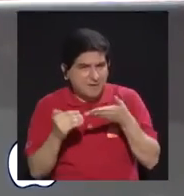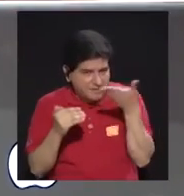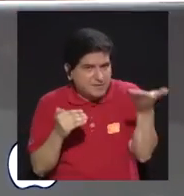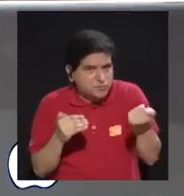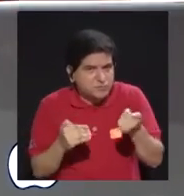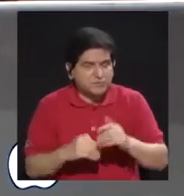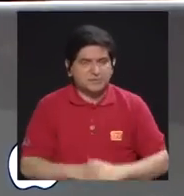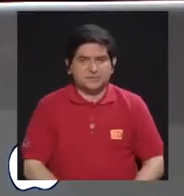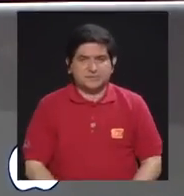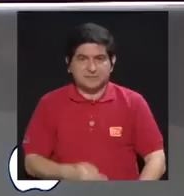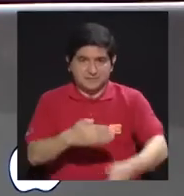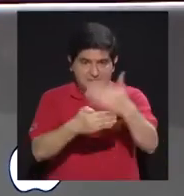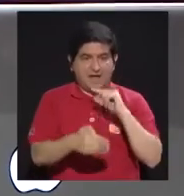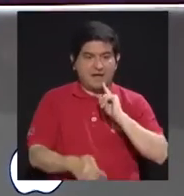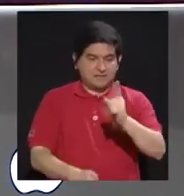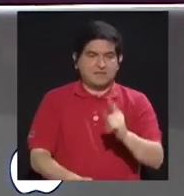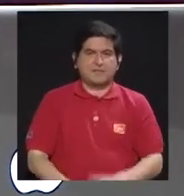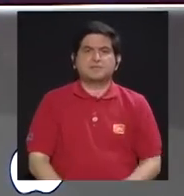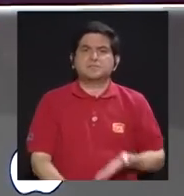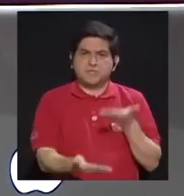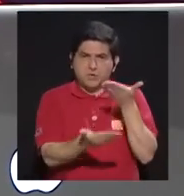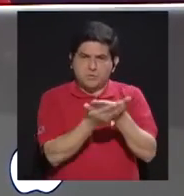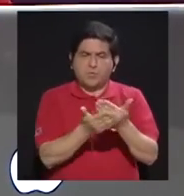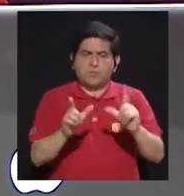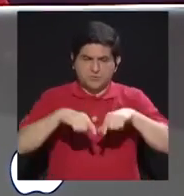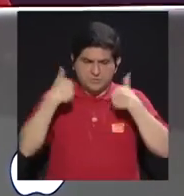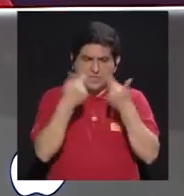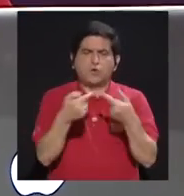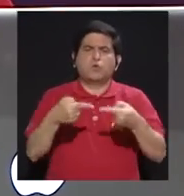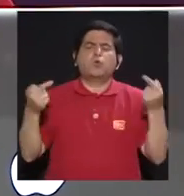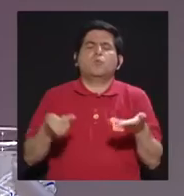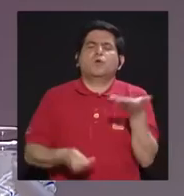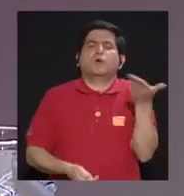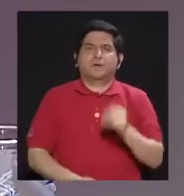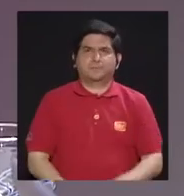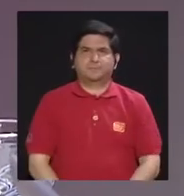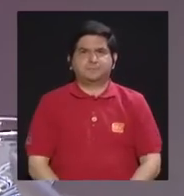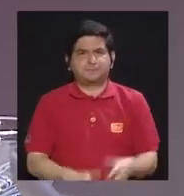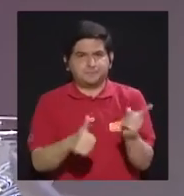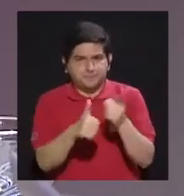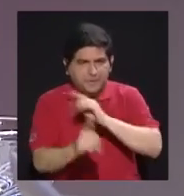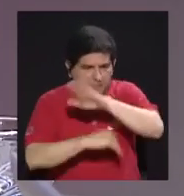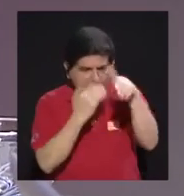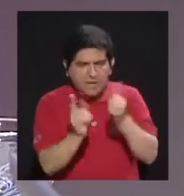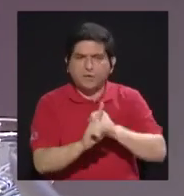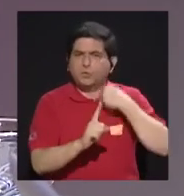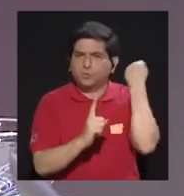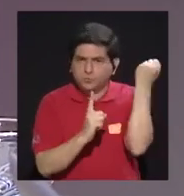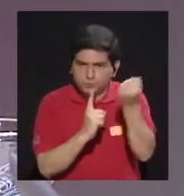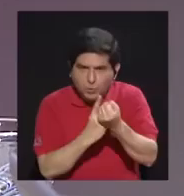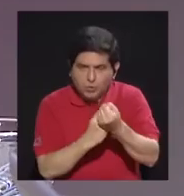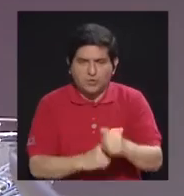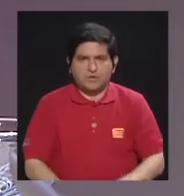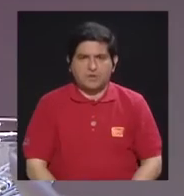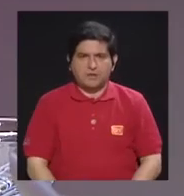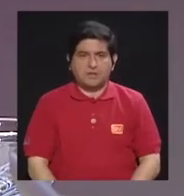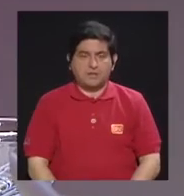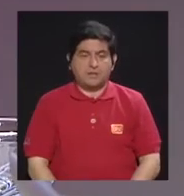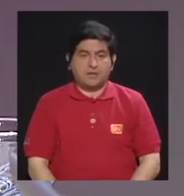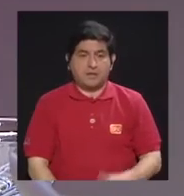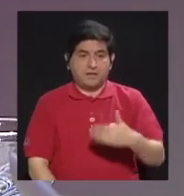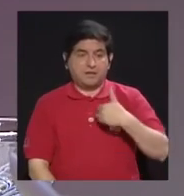cosas, antes de decir qué es lo que estaba proponiendo este grupo de oposición. Sí, primero, toda esta situación es